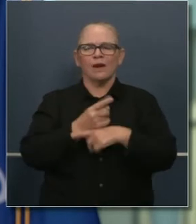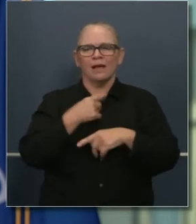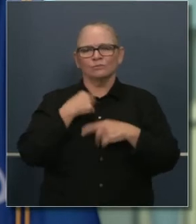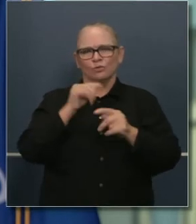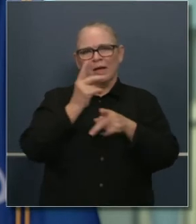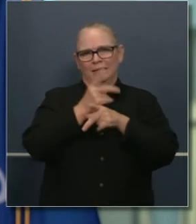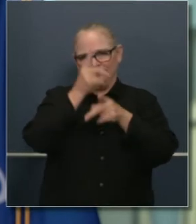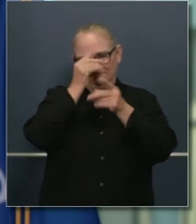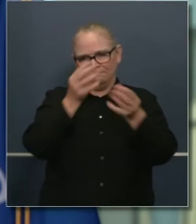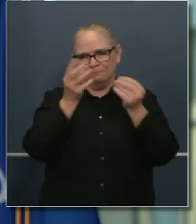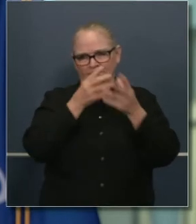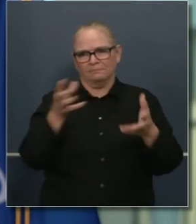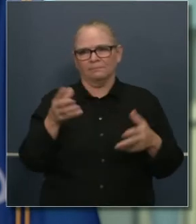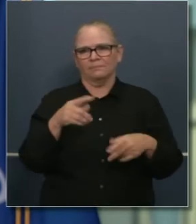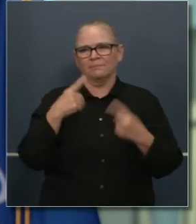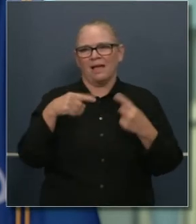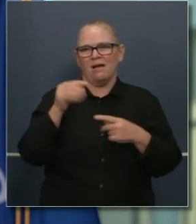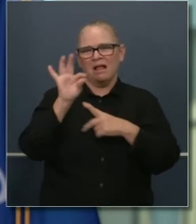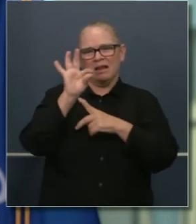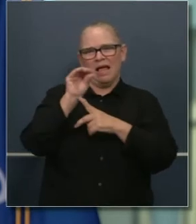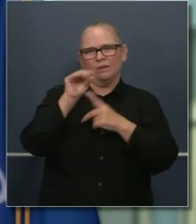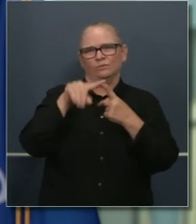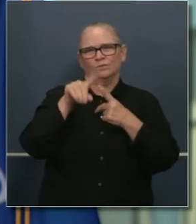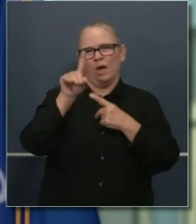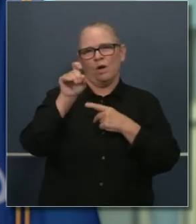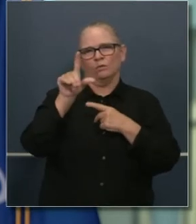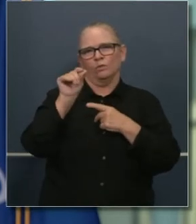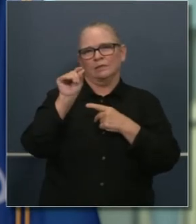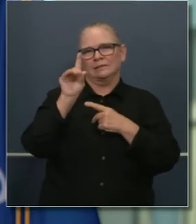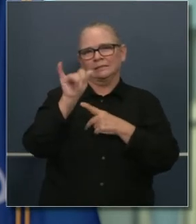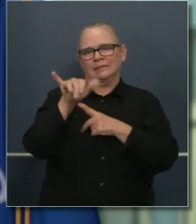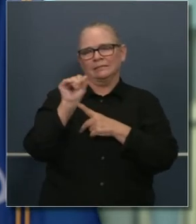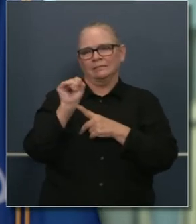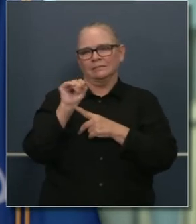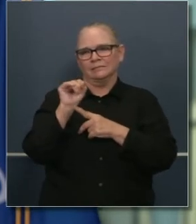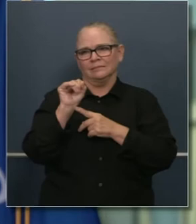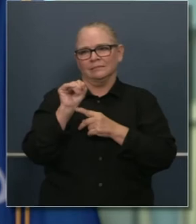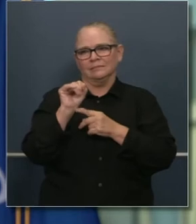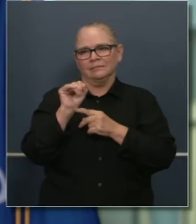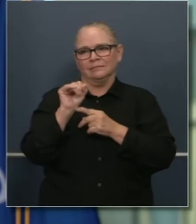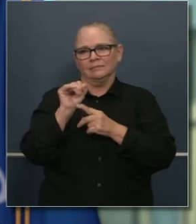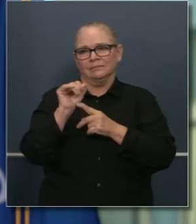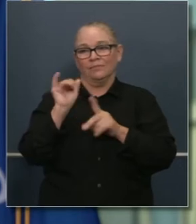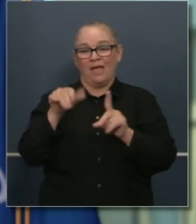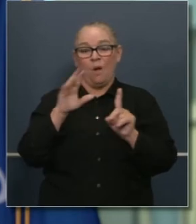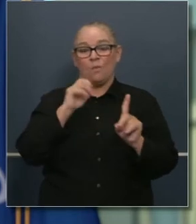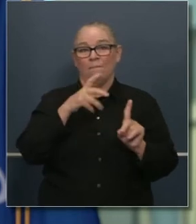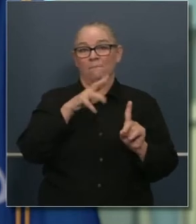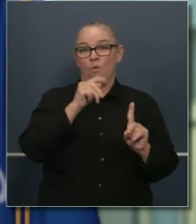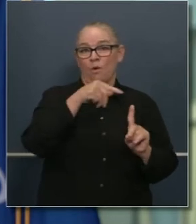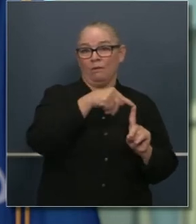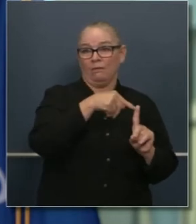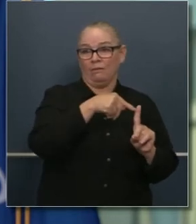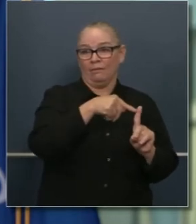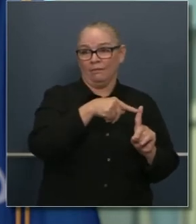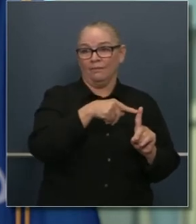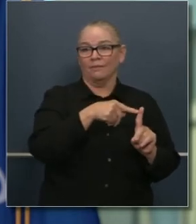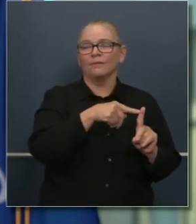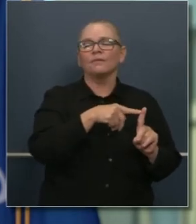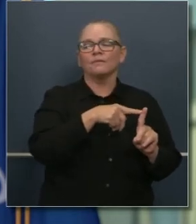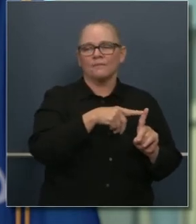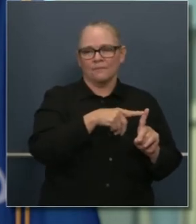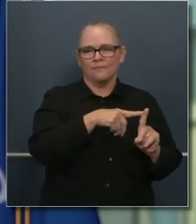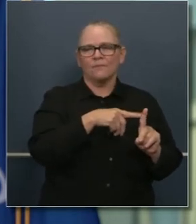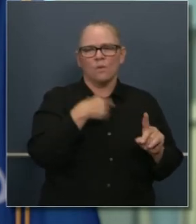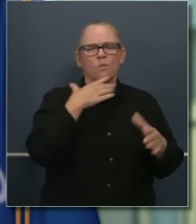a ustedes durante los últimos 90 a 120 días en cuanto al reporte específico nosotros estamos solo a unos días